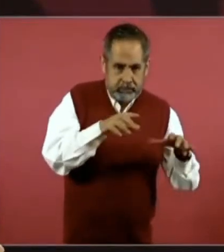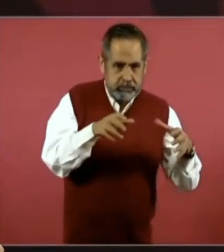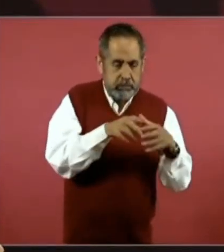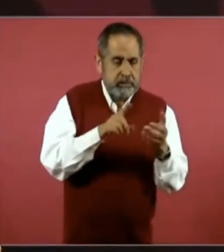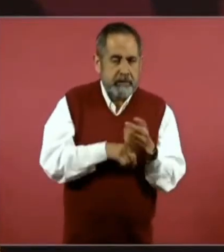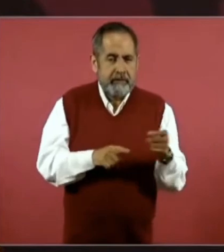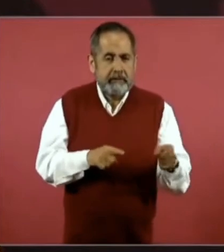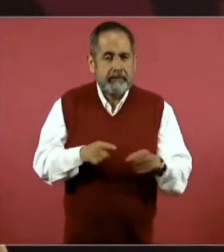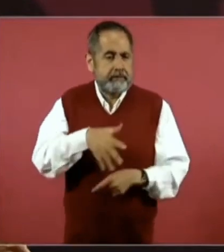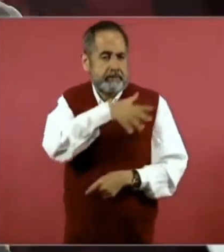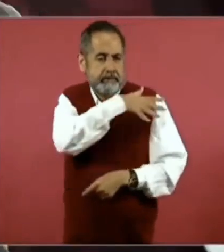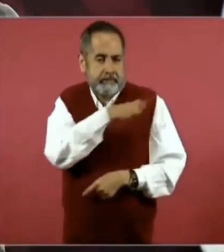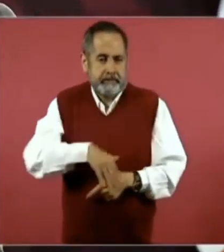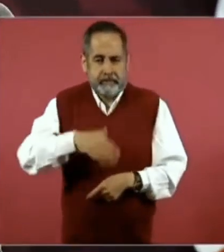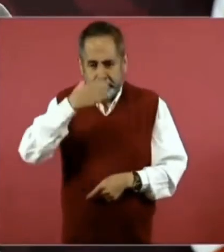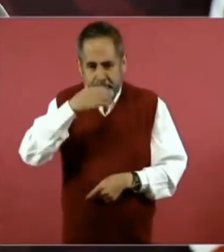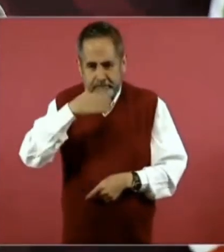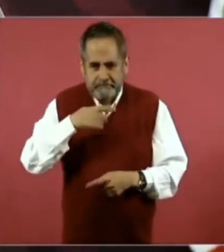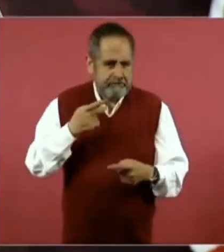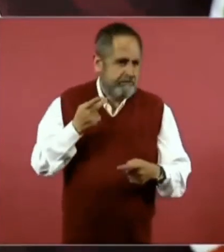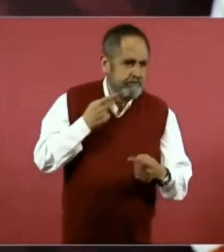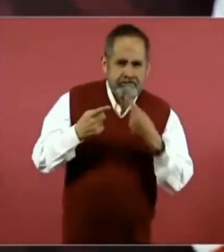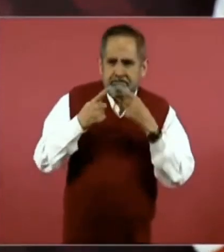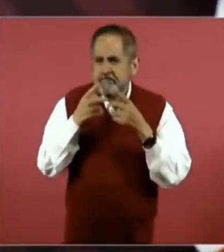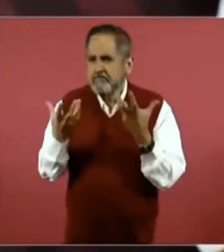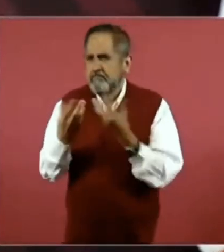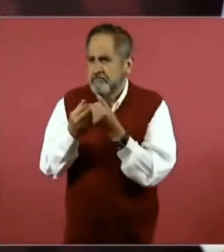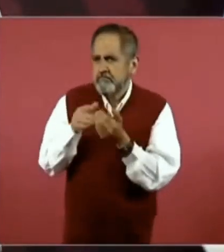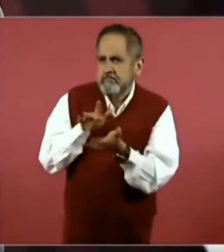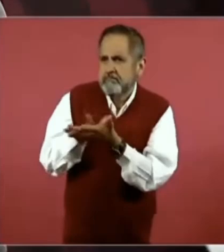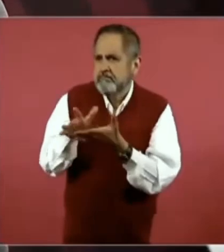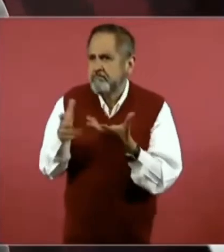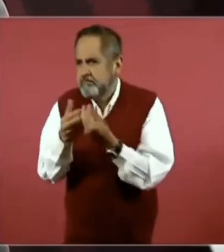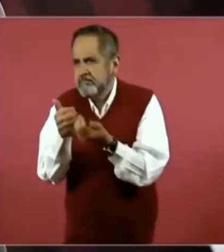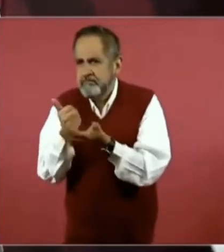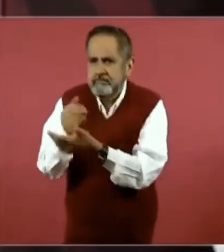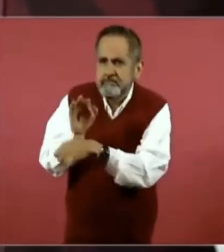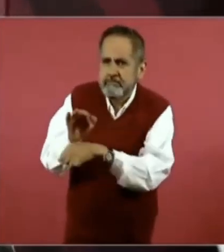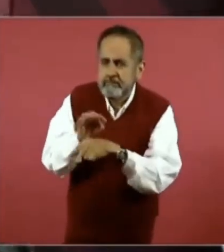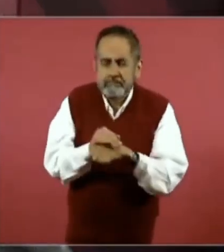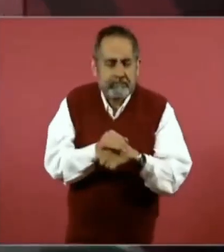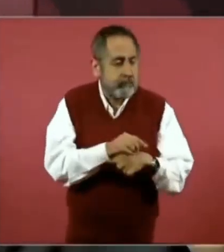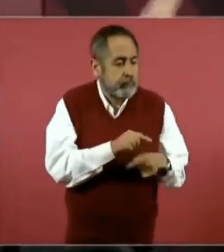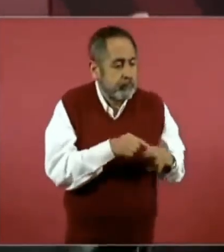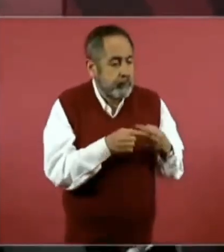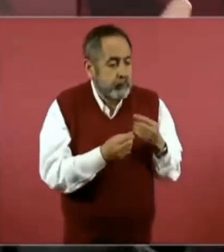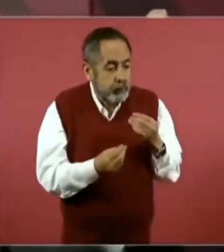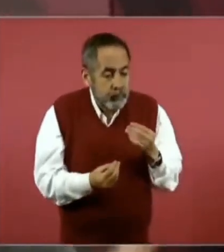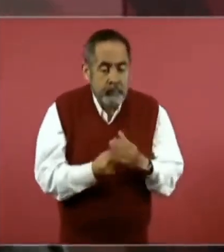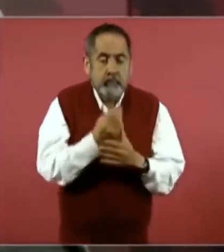el general Cárdenas lleva a cabo una política popular, patriótica, surge un partido